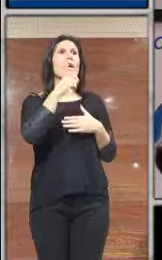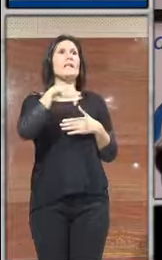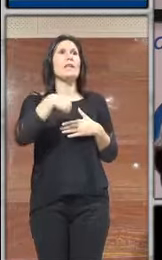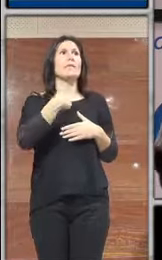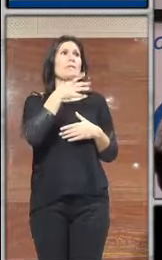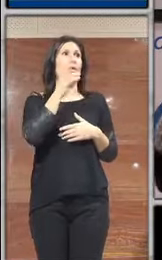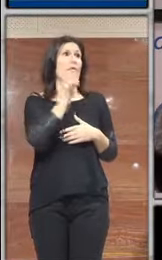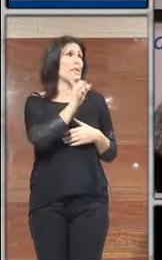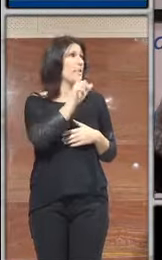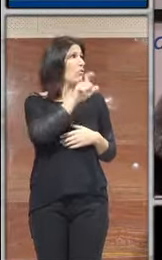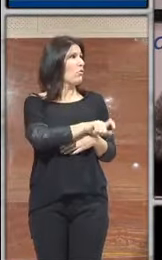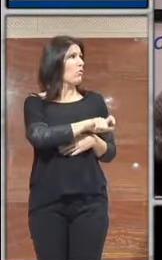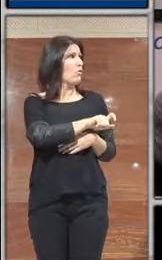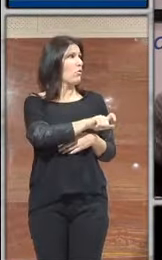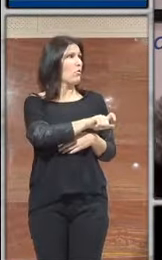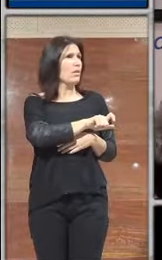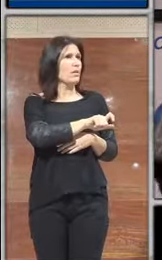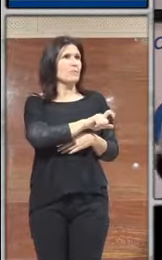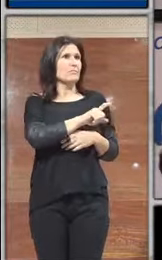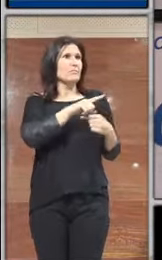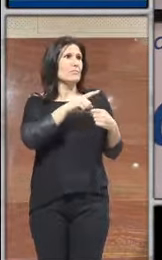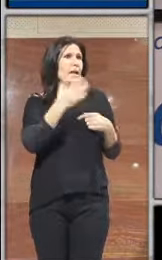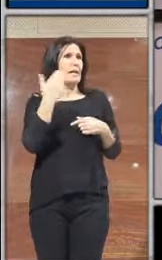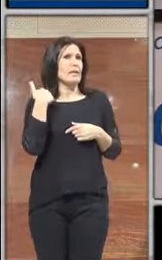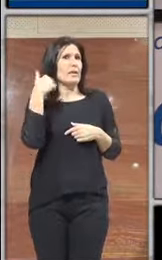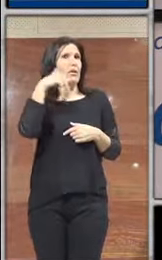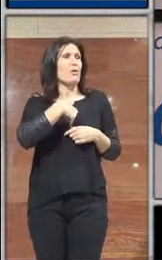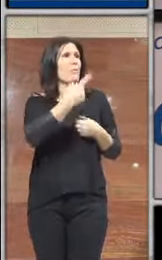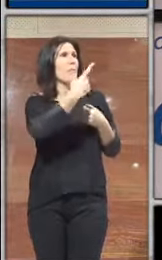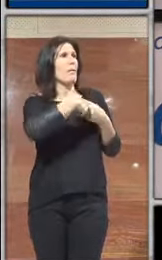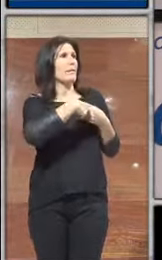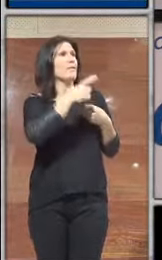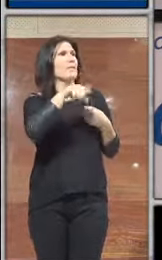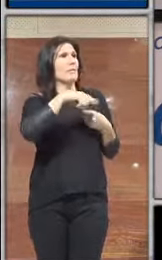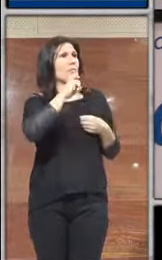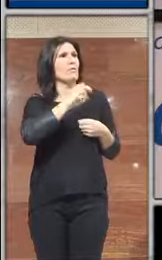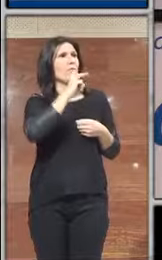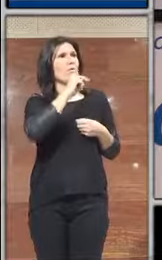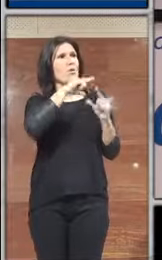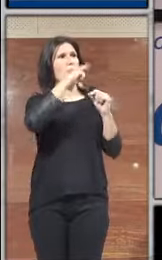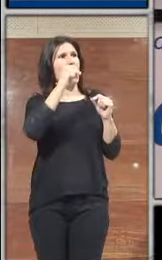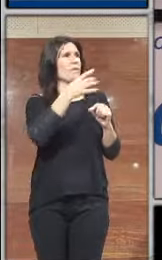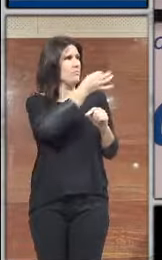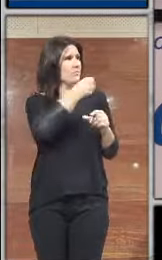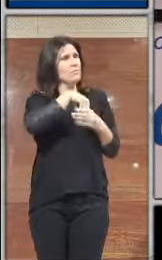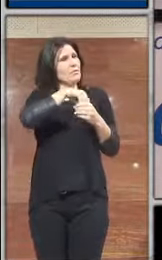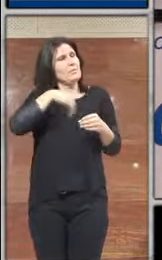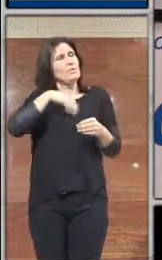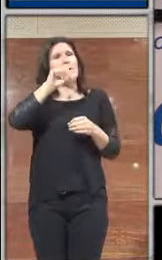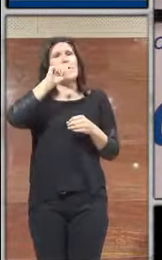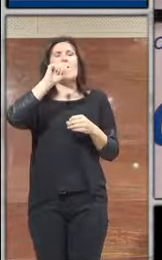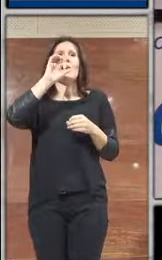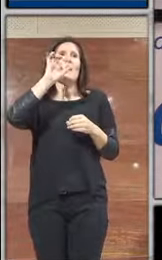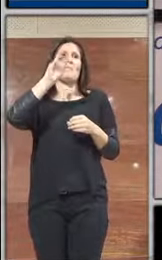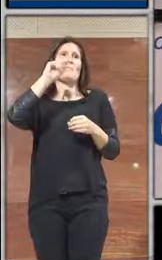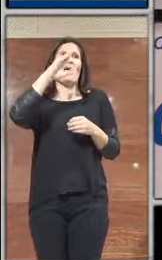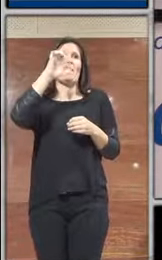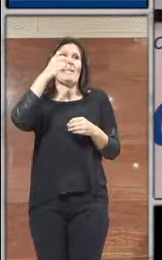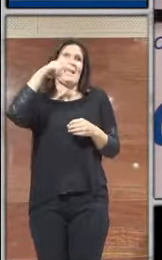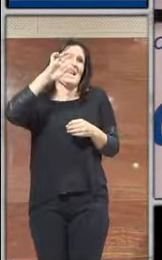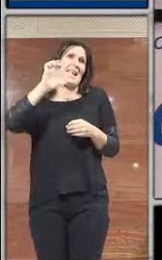presencia que habéis estado aquí al pie del cañón los dos días participando y bueno somos parte de Aspacenet por supuesto tenemos que estar